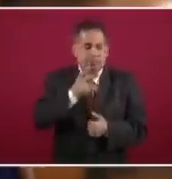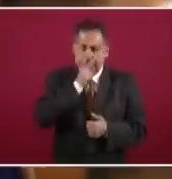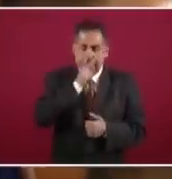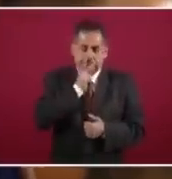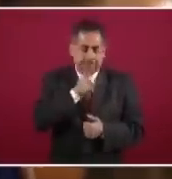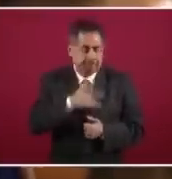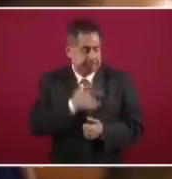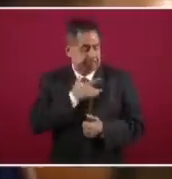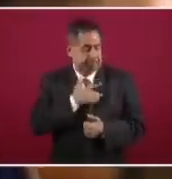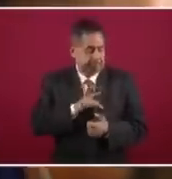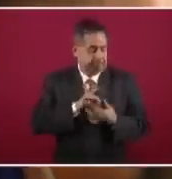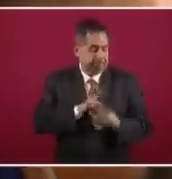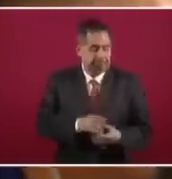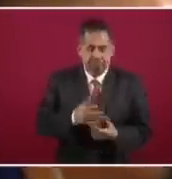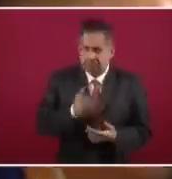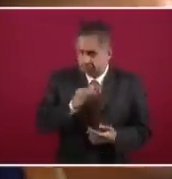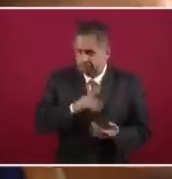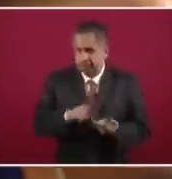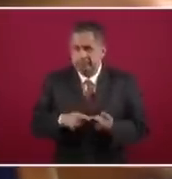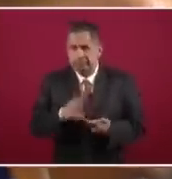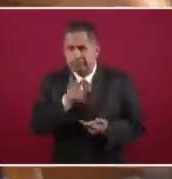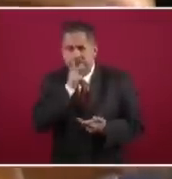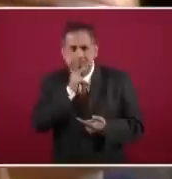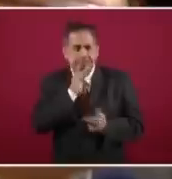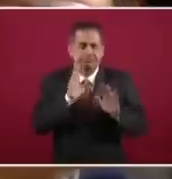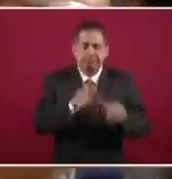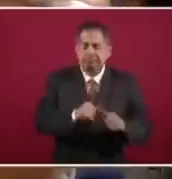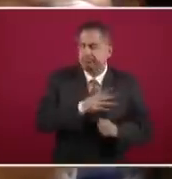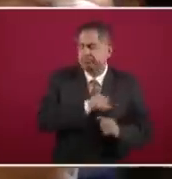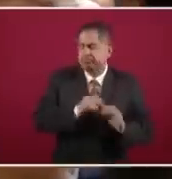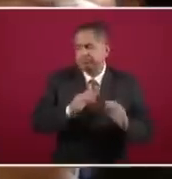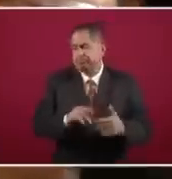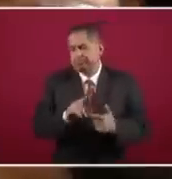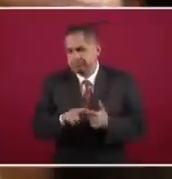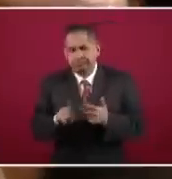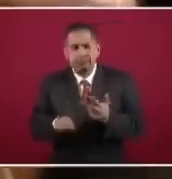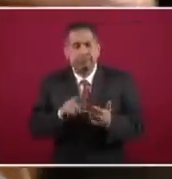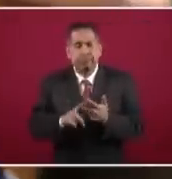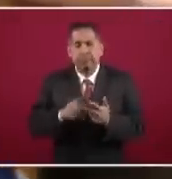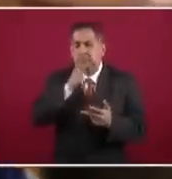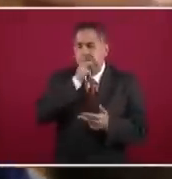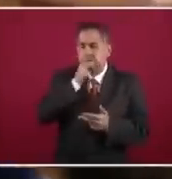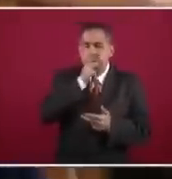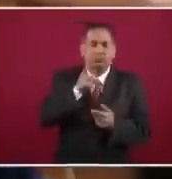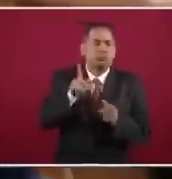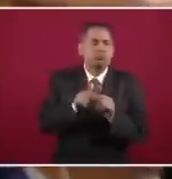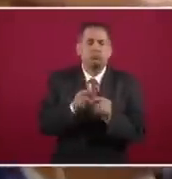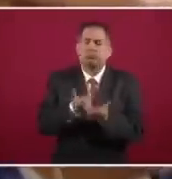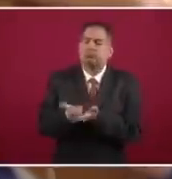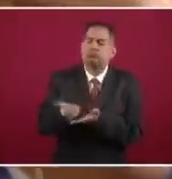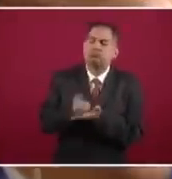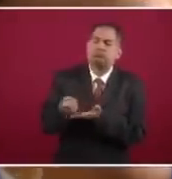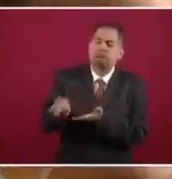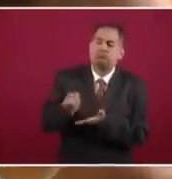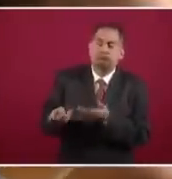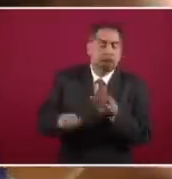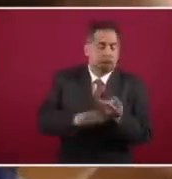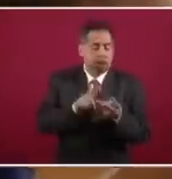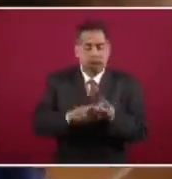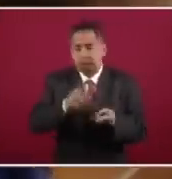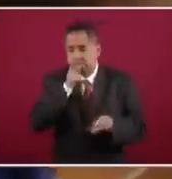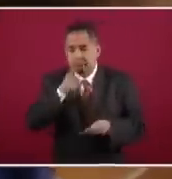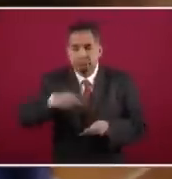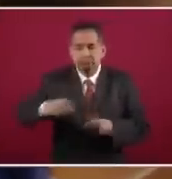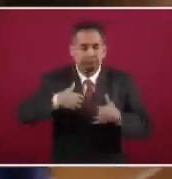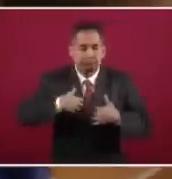paternal, los padres no están interesados en la crianza de los hijos, papá solo es proveedor, los padres no comprenden a